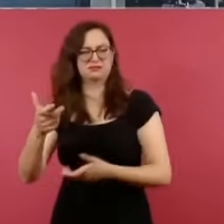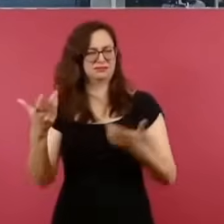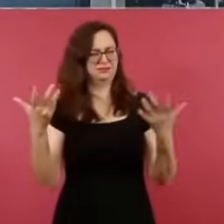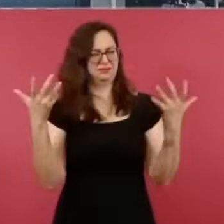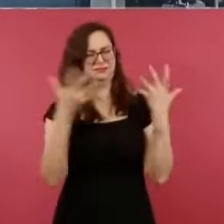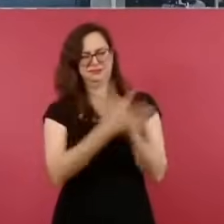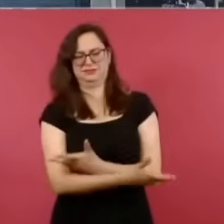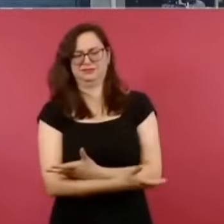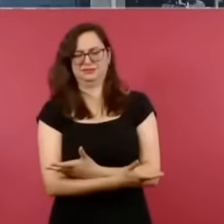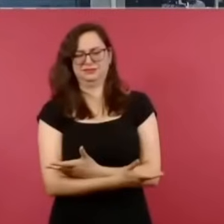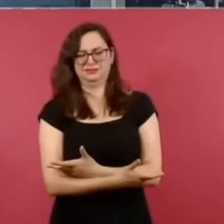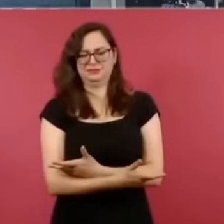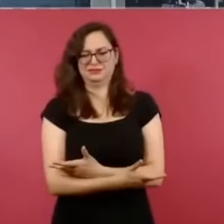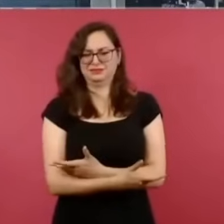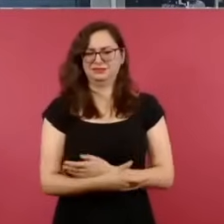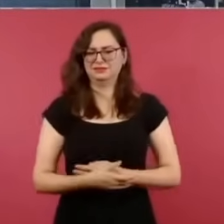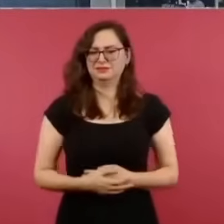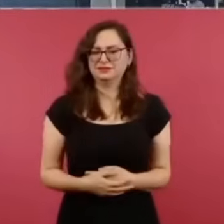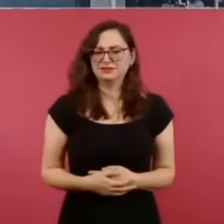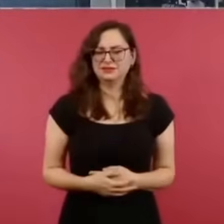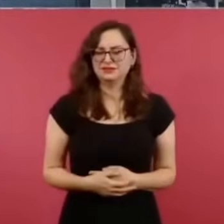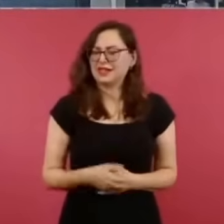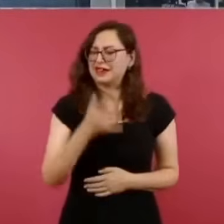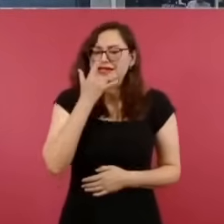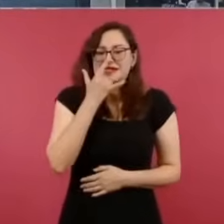Entonces, pues vamos a